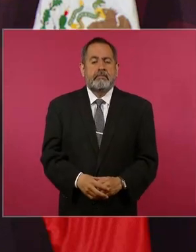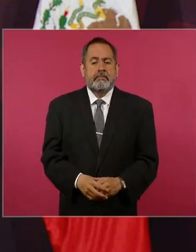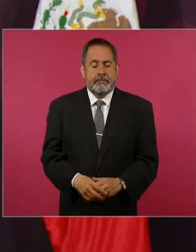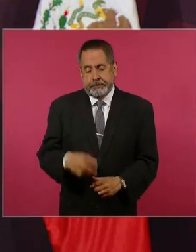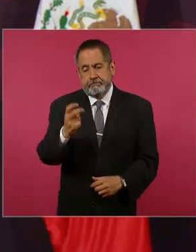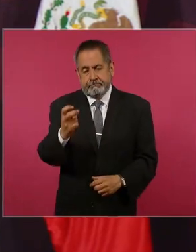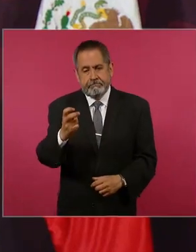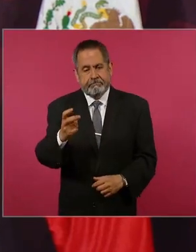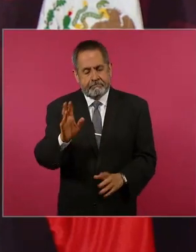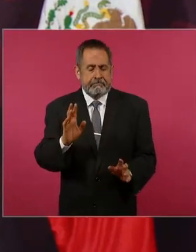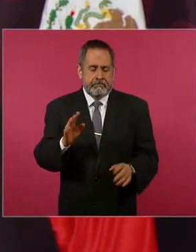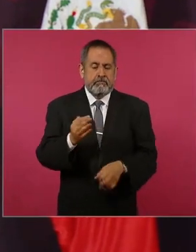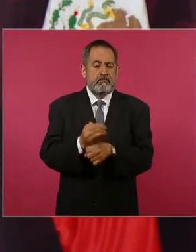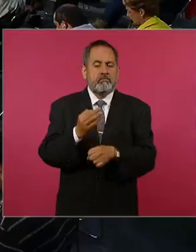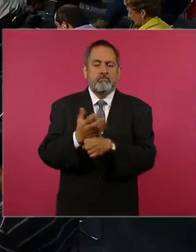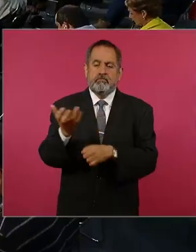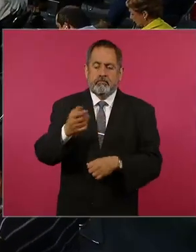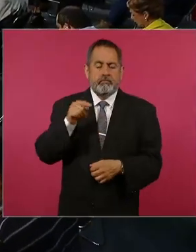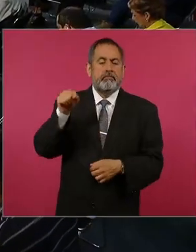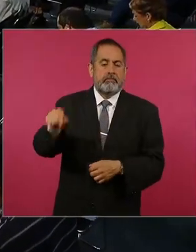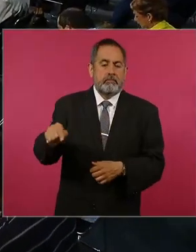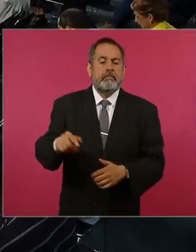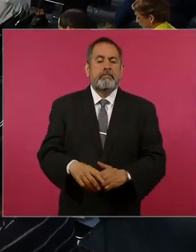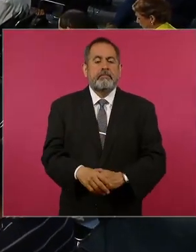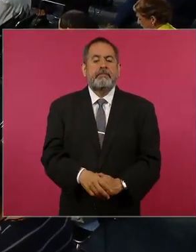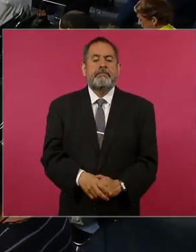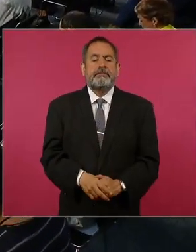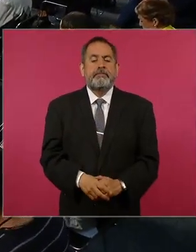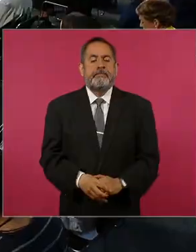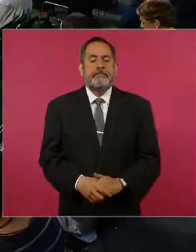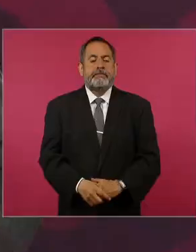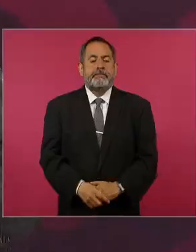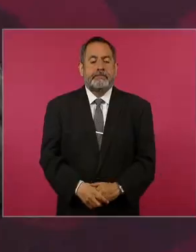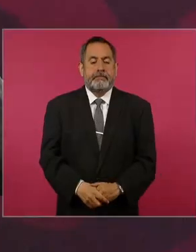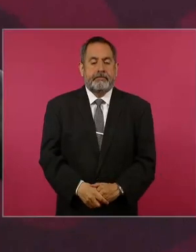Entonces, eso es lo que se está haciendo.